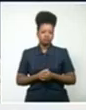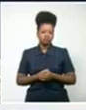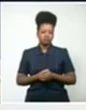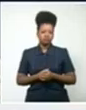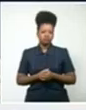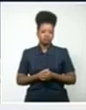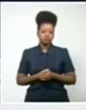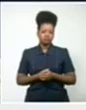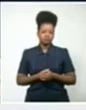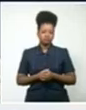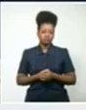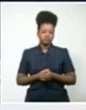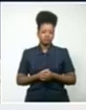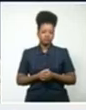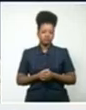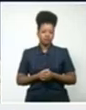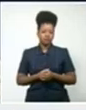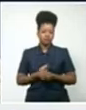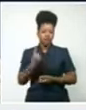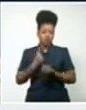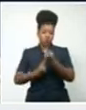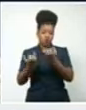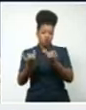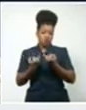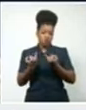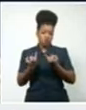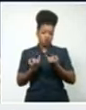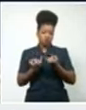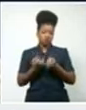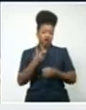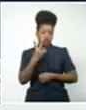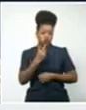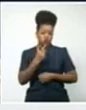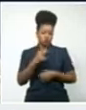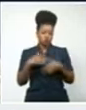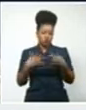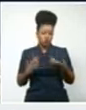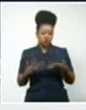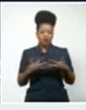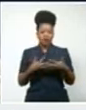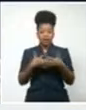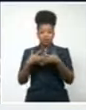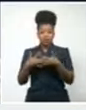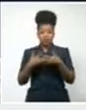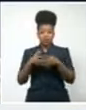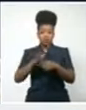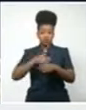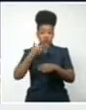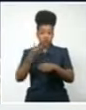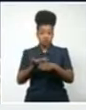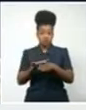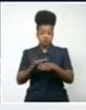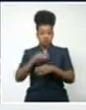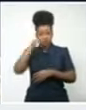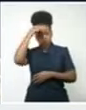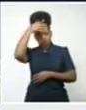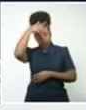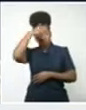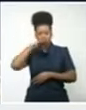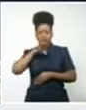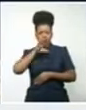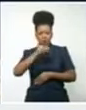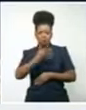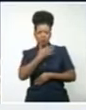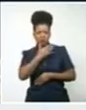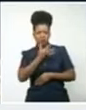ellos me reflejaron, ¿no? Estados Unidos, después que incluso creo que hasta Trump en un momento habló de la cloroquina y